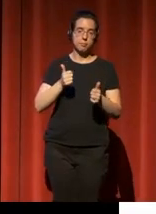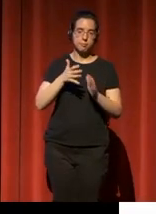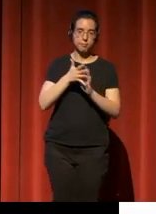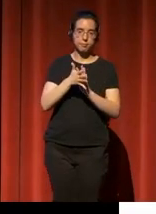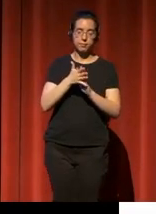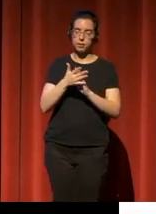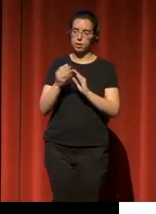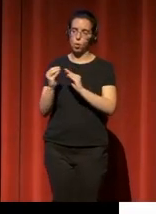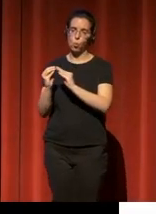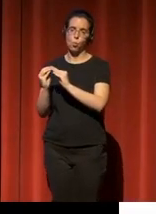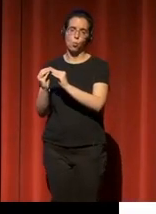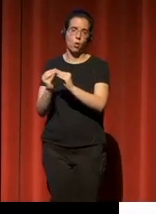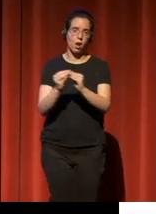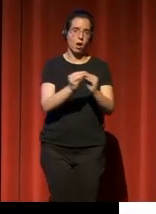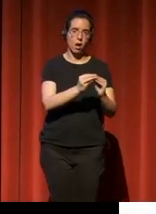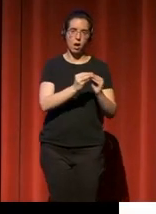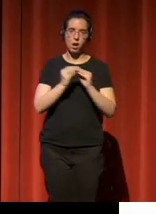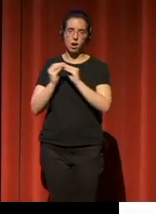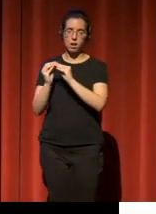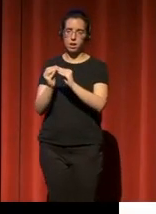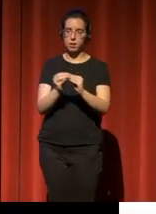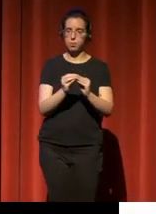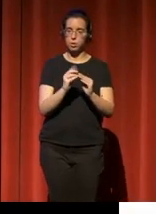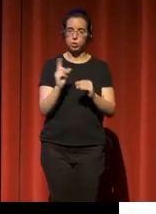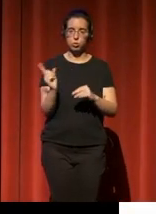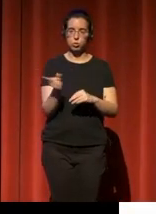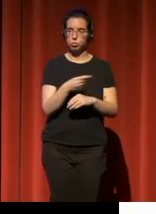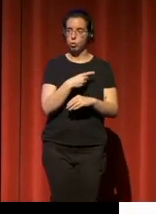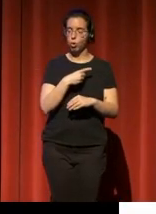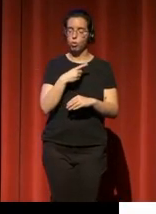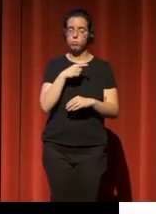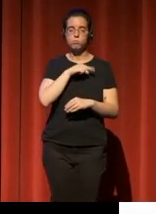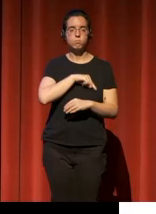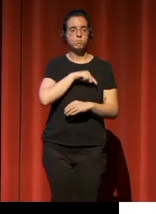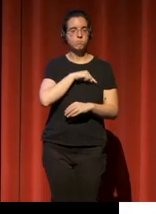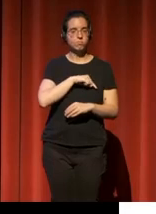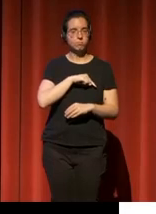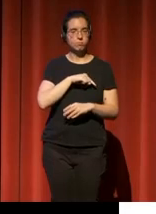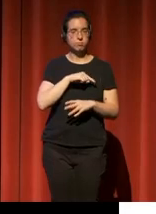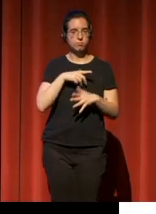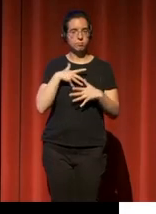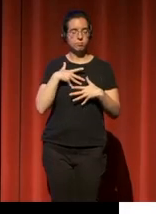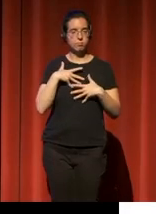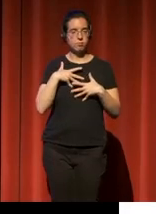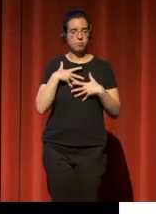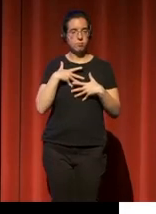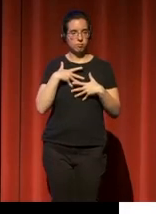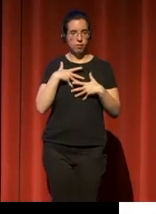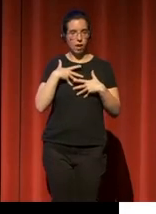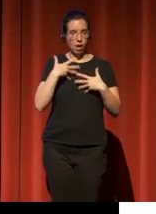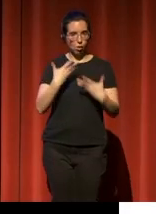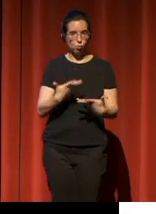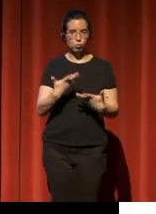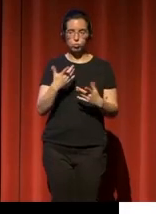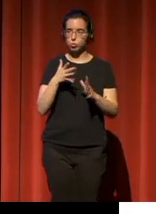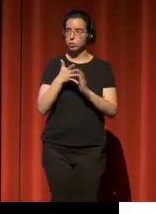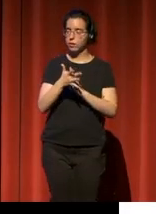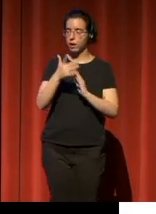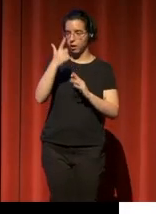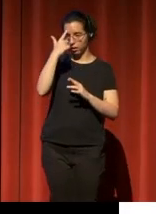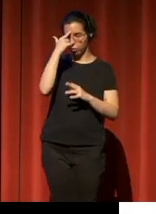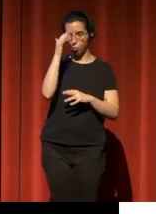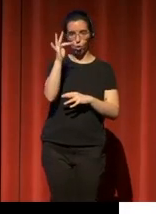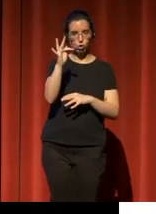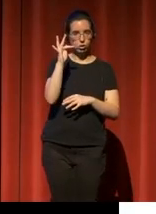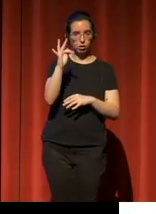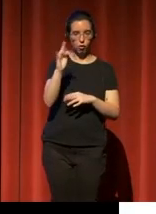unánime eh eh de satisfacción eh Y de eh visión muy positiva del